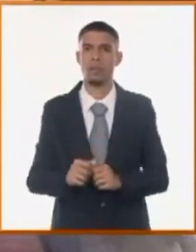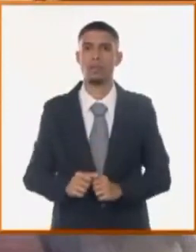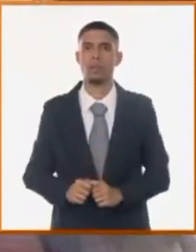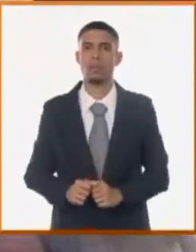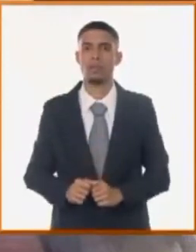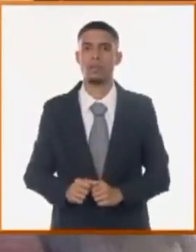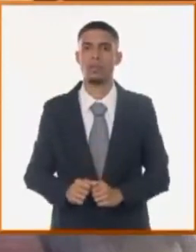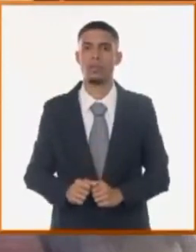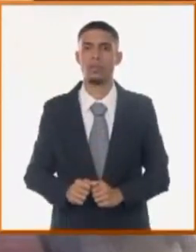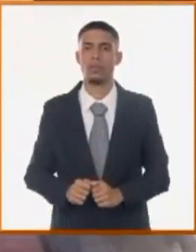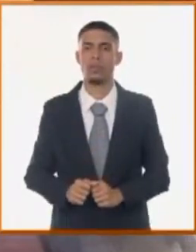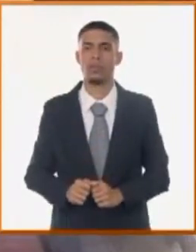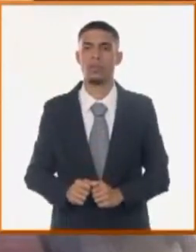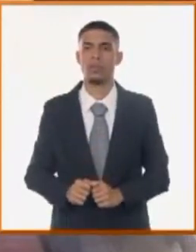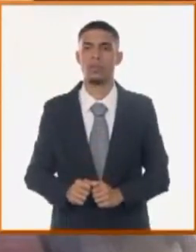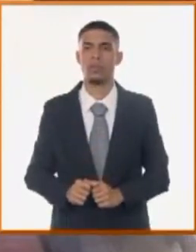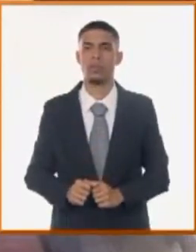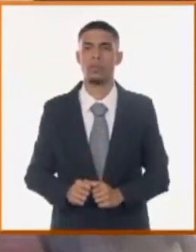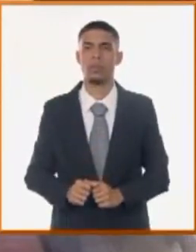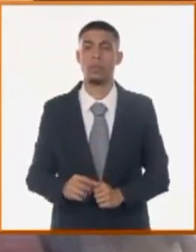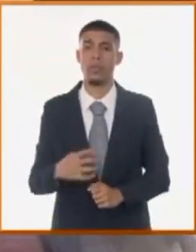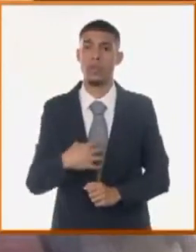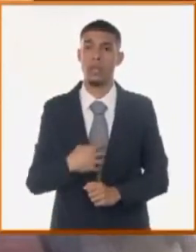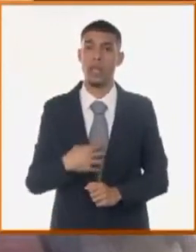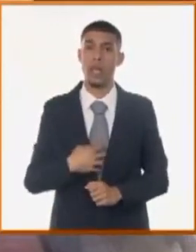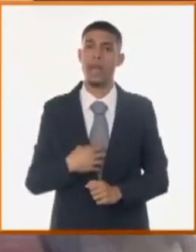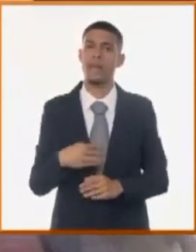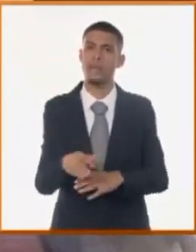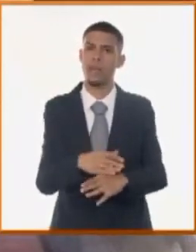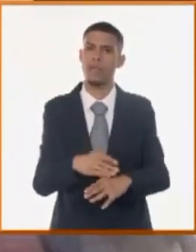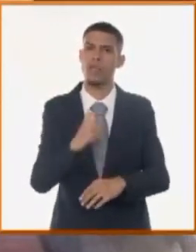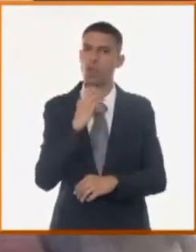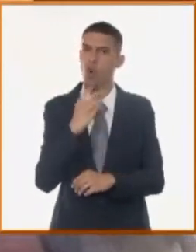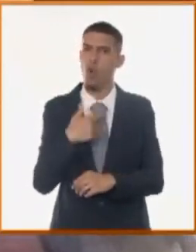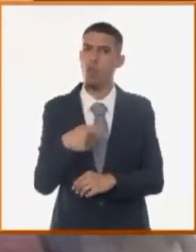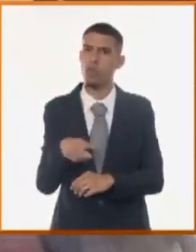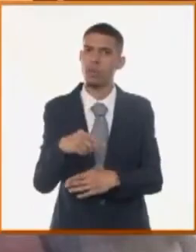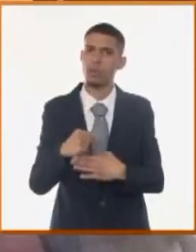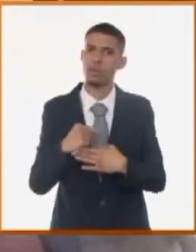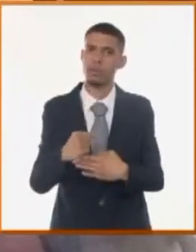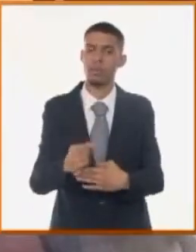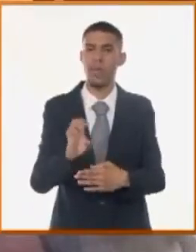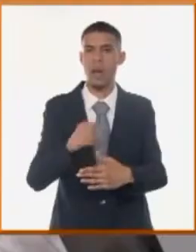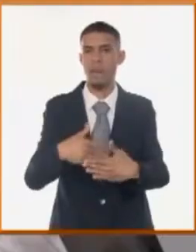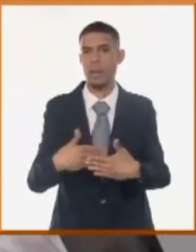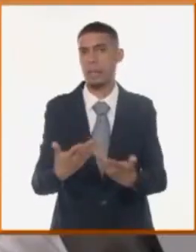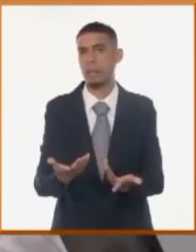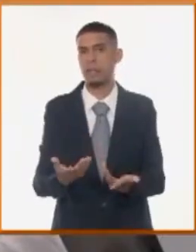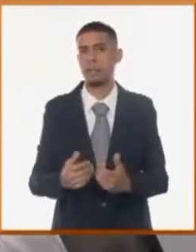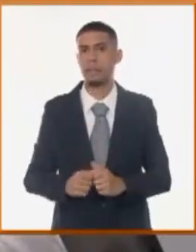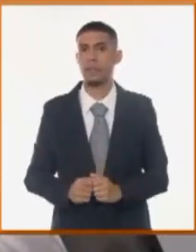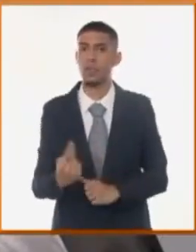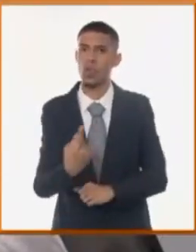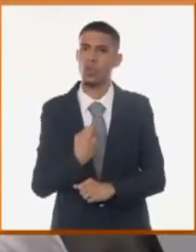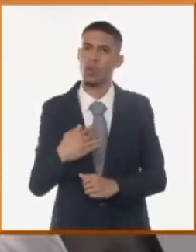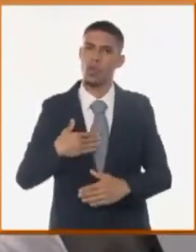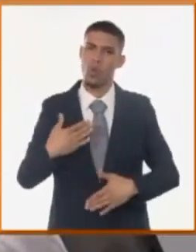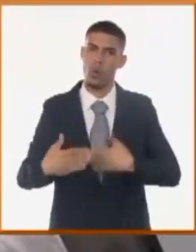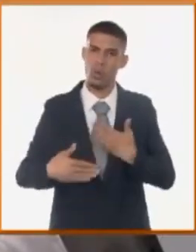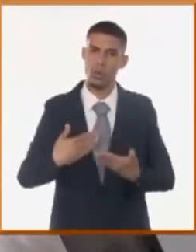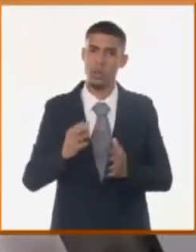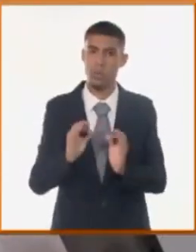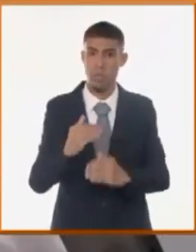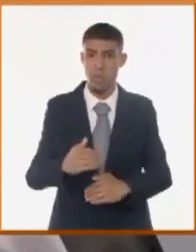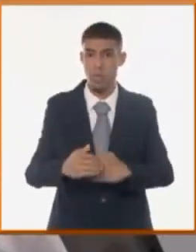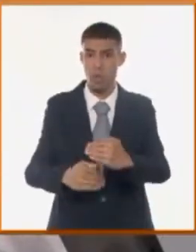ustedes en DSoft tienen experiencias específicas. ¿Cómo les ha ido? ¿Qué le ha aportado nosotros a la empresa? Estamos muy contentos con el